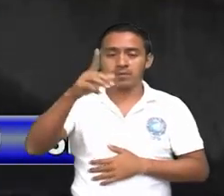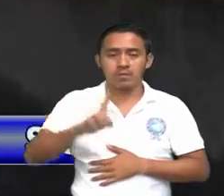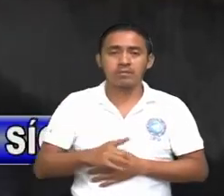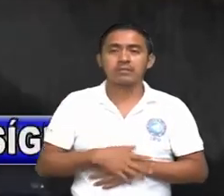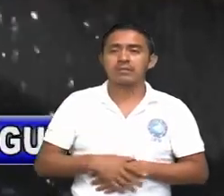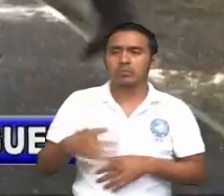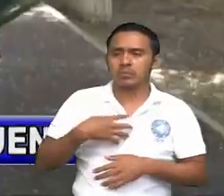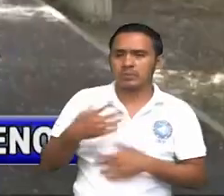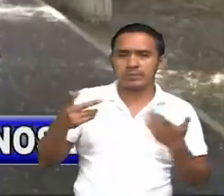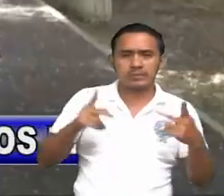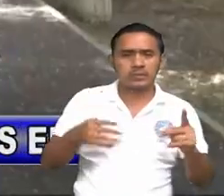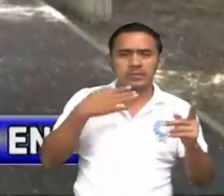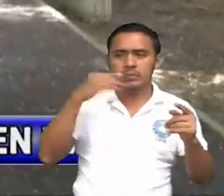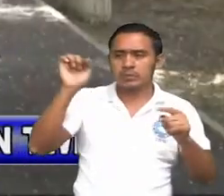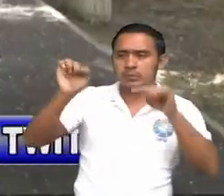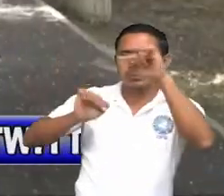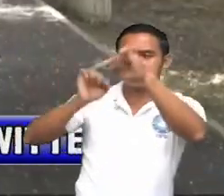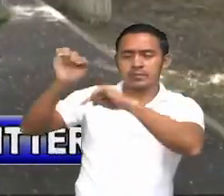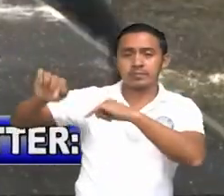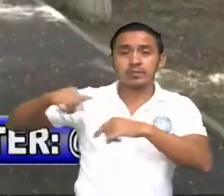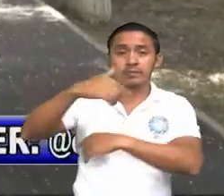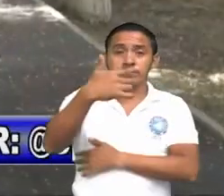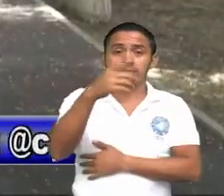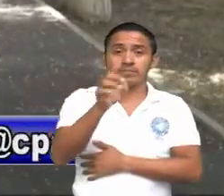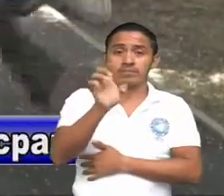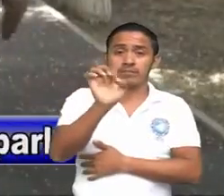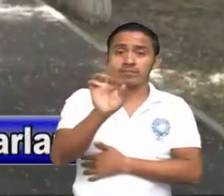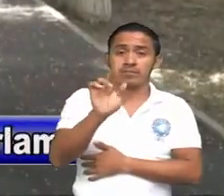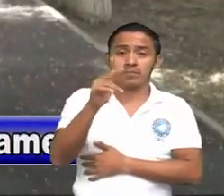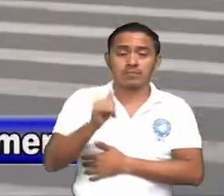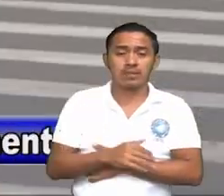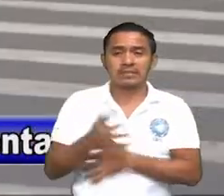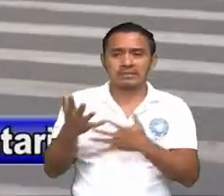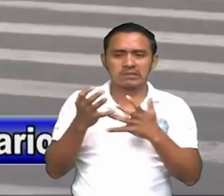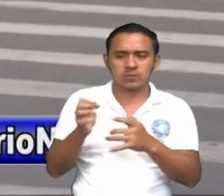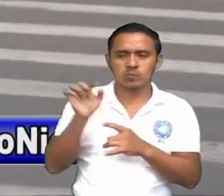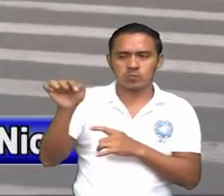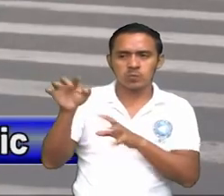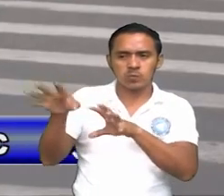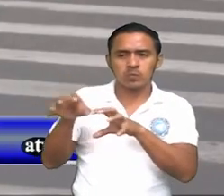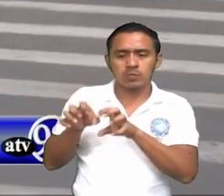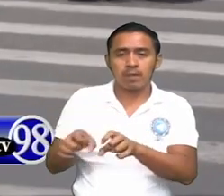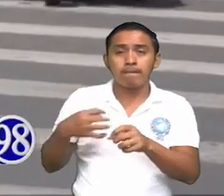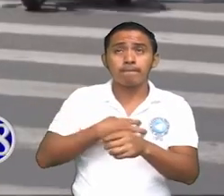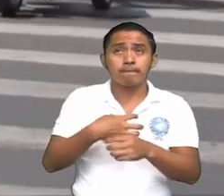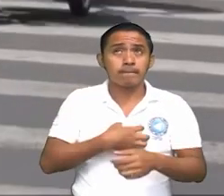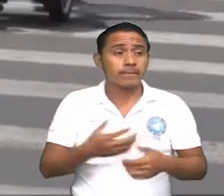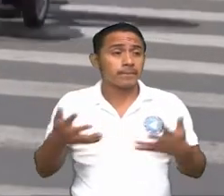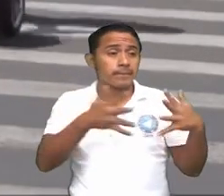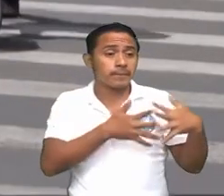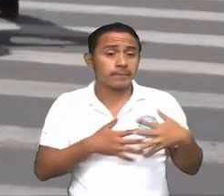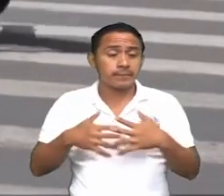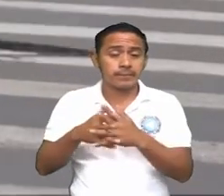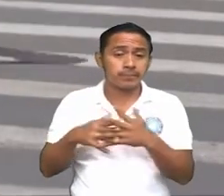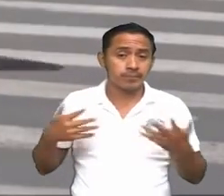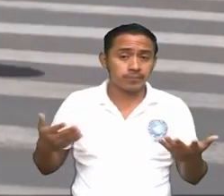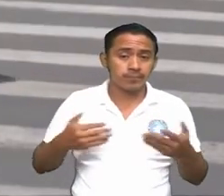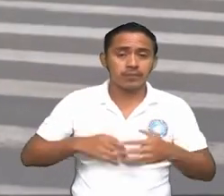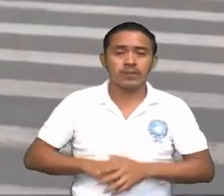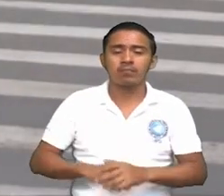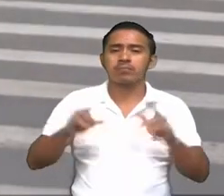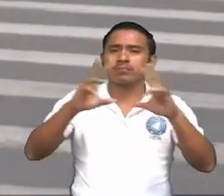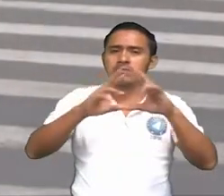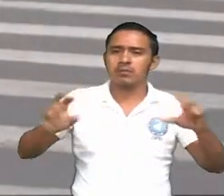mediática negativa por parte de Georgia, producto de la influencia hegemónica de Estados Unidos que llegan hasta nuestro país.